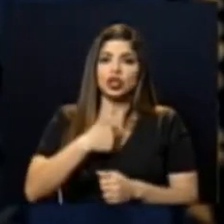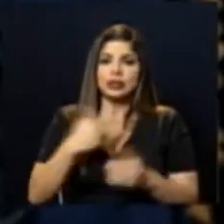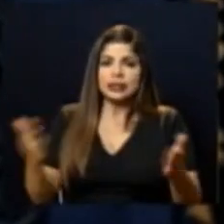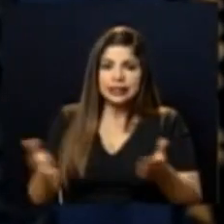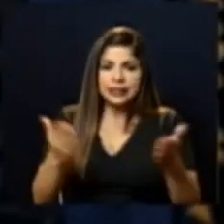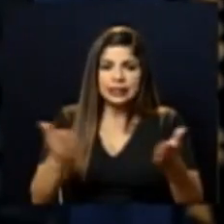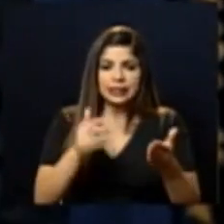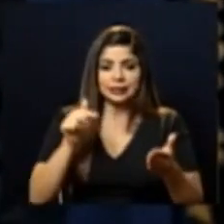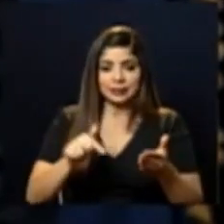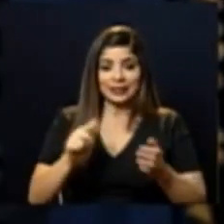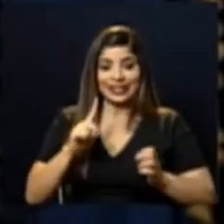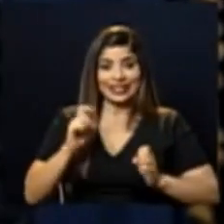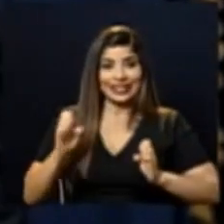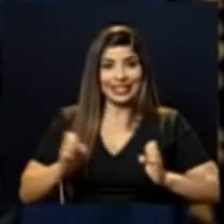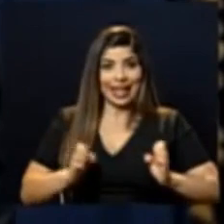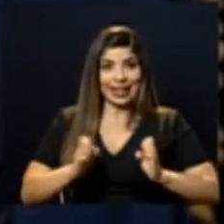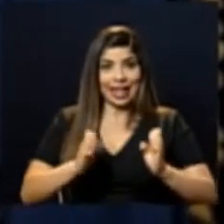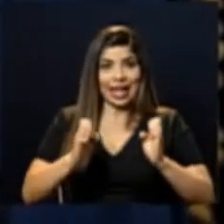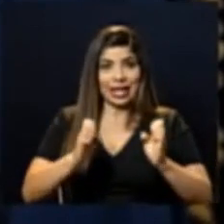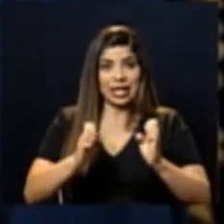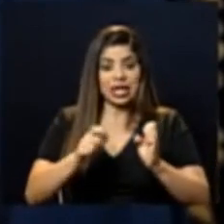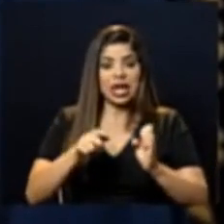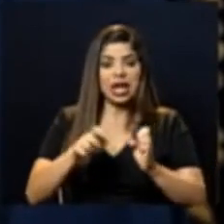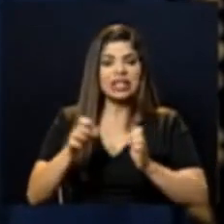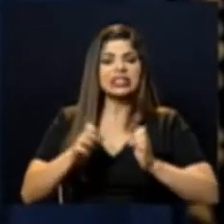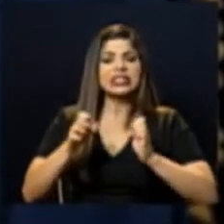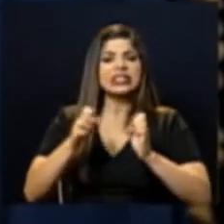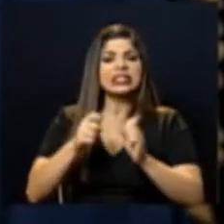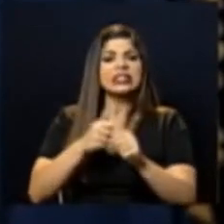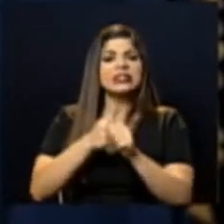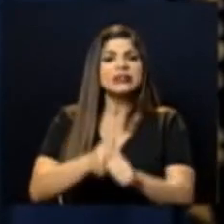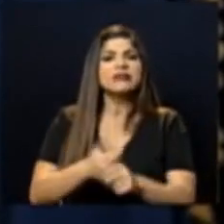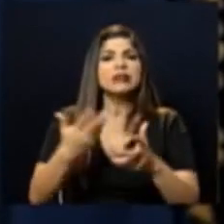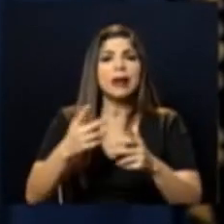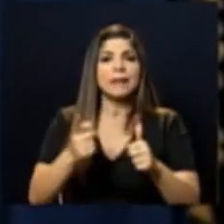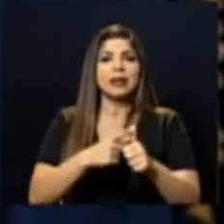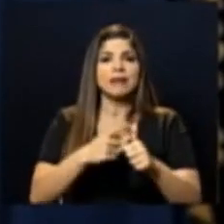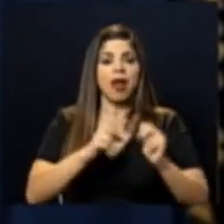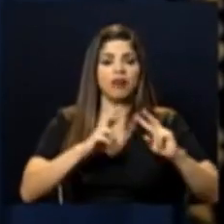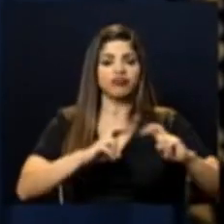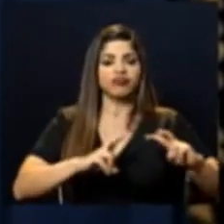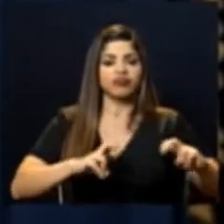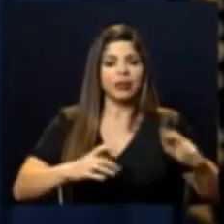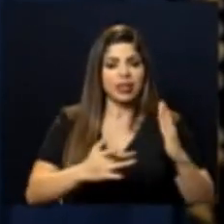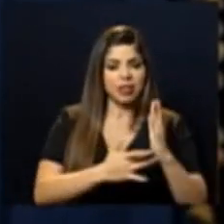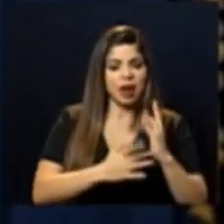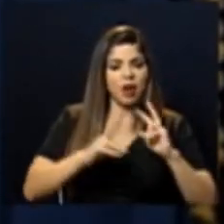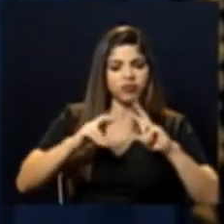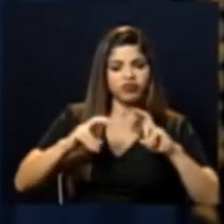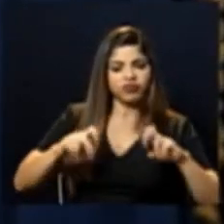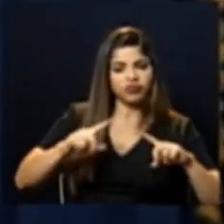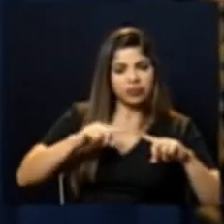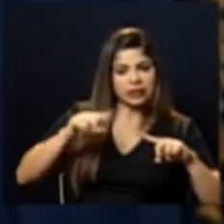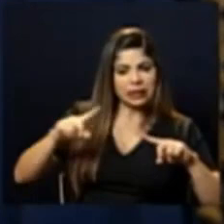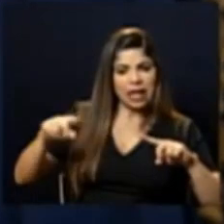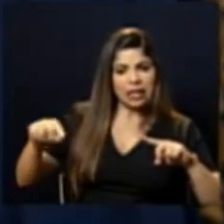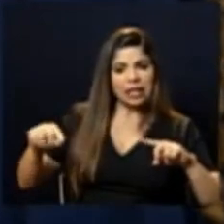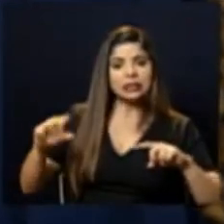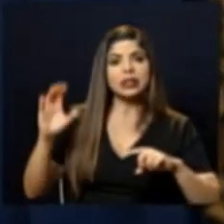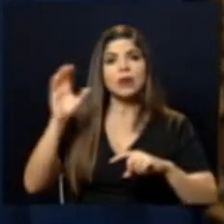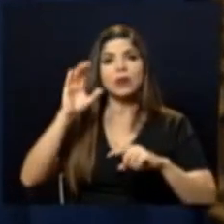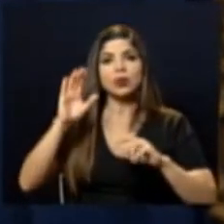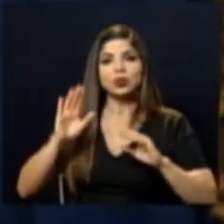impulsado una estrategia basada en el análisis técnico, estadístico y la